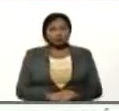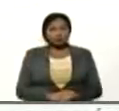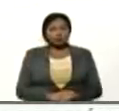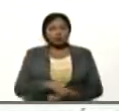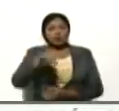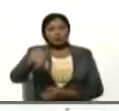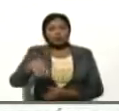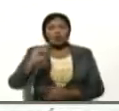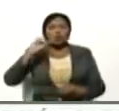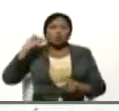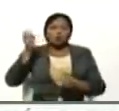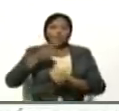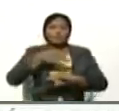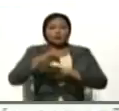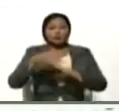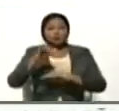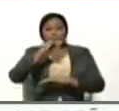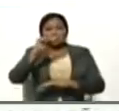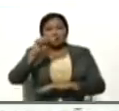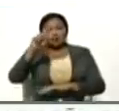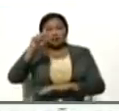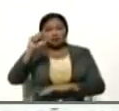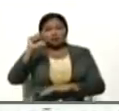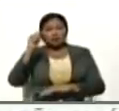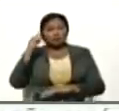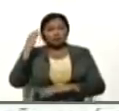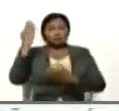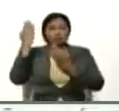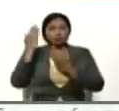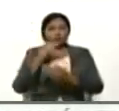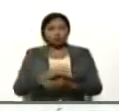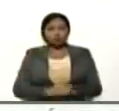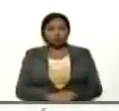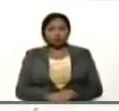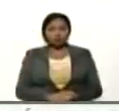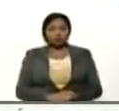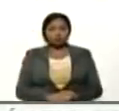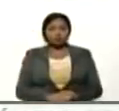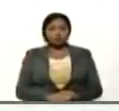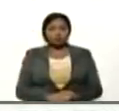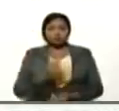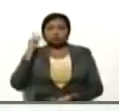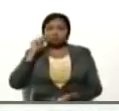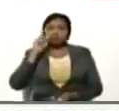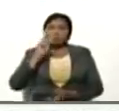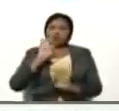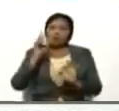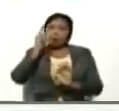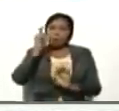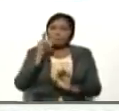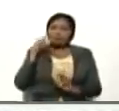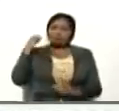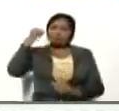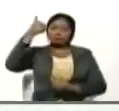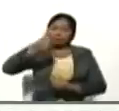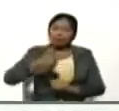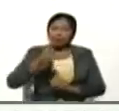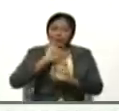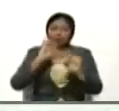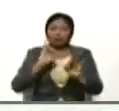Estado Guárico, municipio Saraza, Freddy Alí. Tiempo que no venía, veía a Freddy Alí. Saraza,